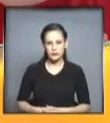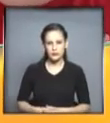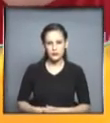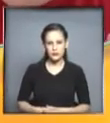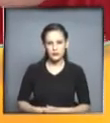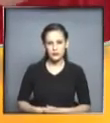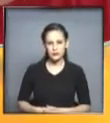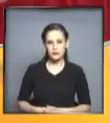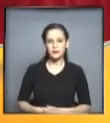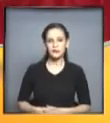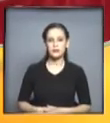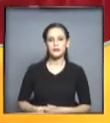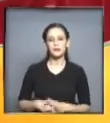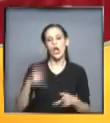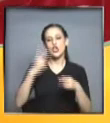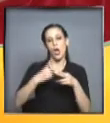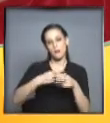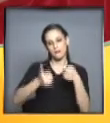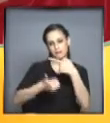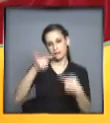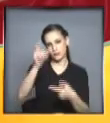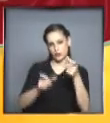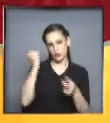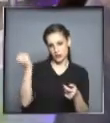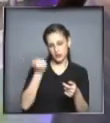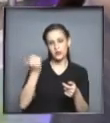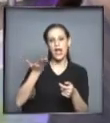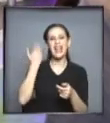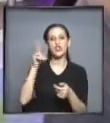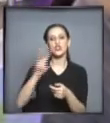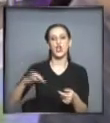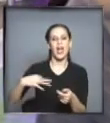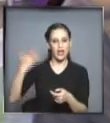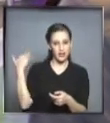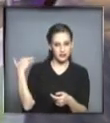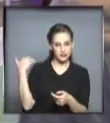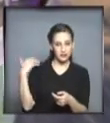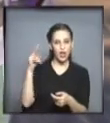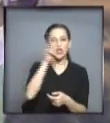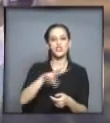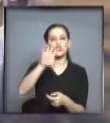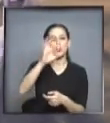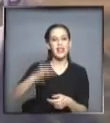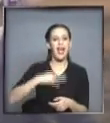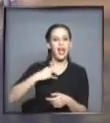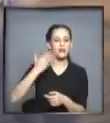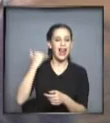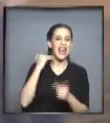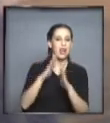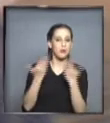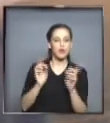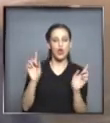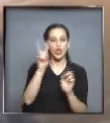Locke, Rothbard. Claro. Mises. Pero sí. Son tipos que escribieron hace 200 años. Sí. Hace 250 años escribió Locke. Locke lo escribió